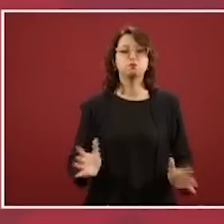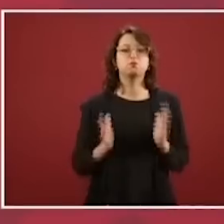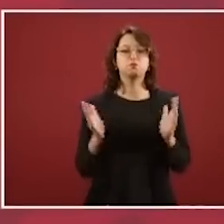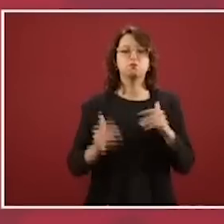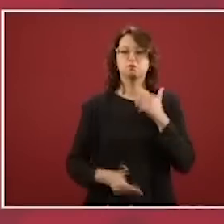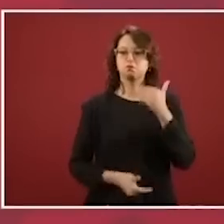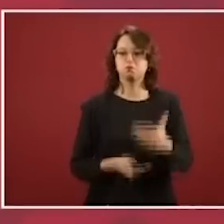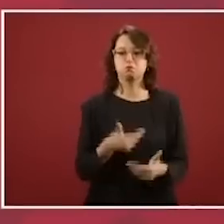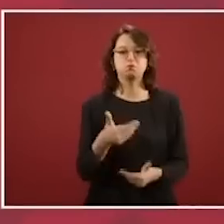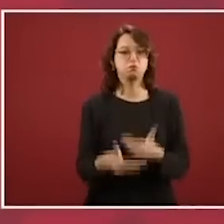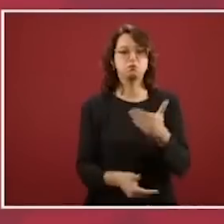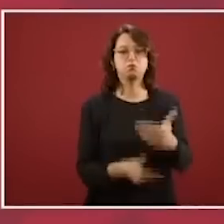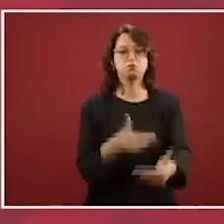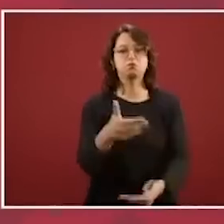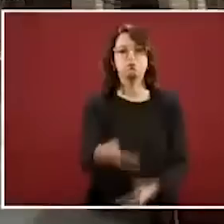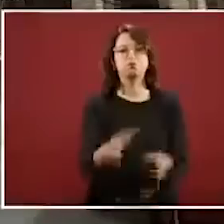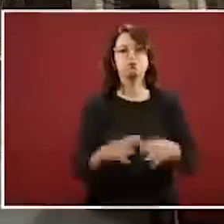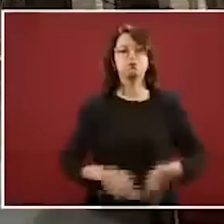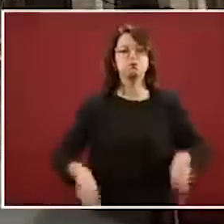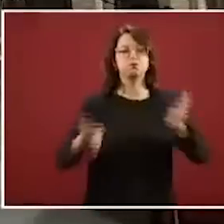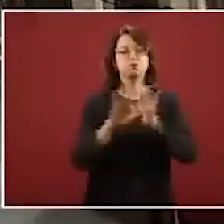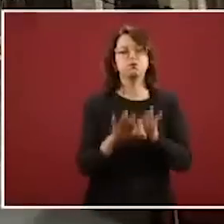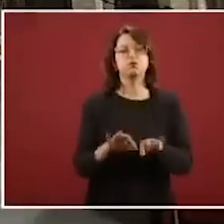avance, es un paso hacia